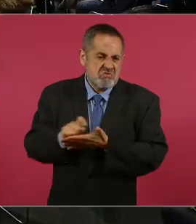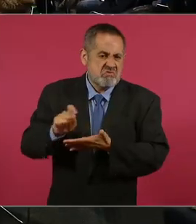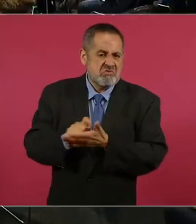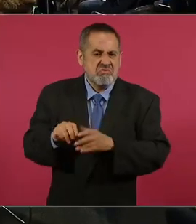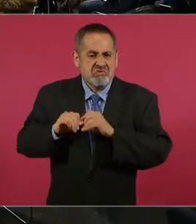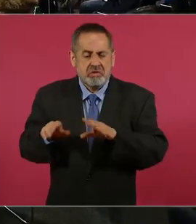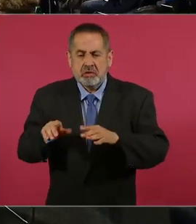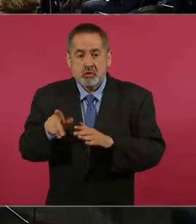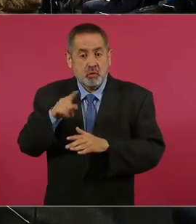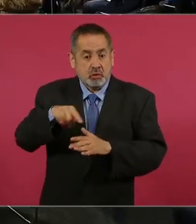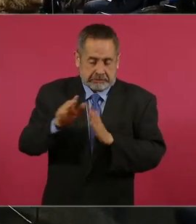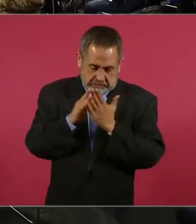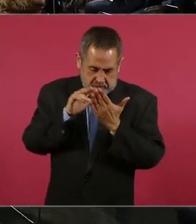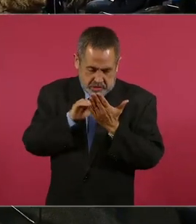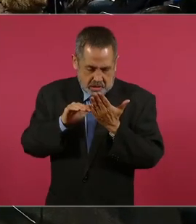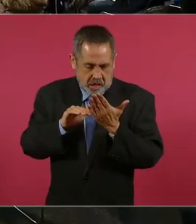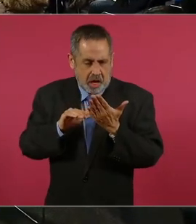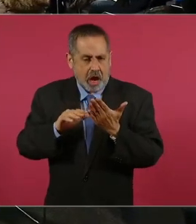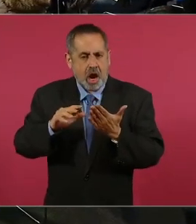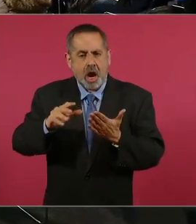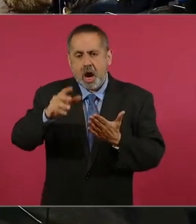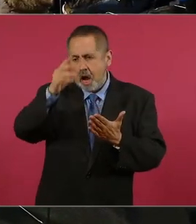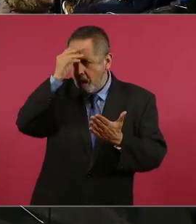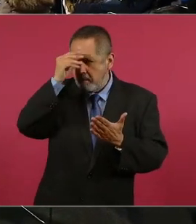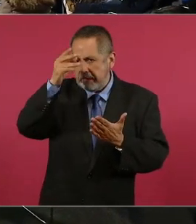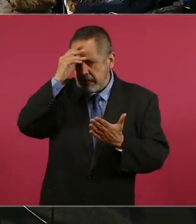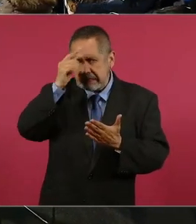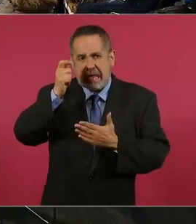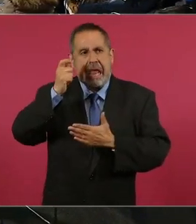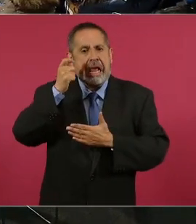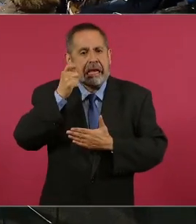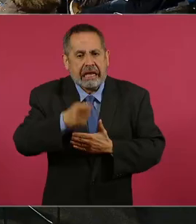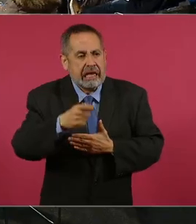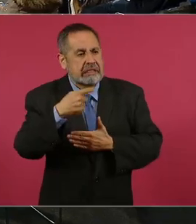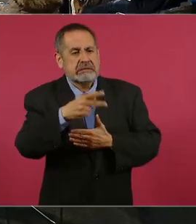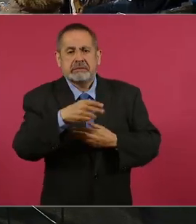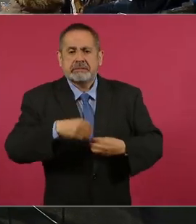para conocer la vida y obra